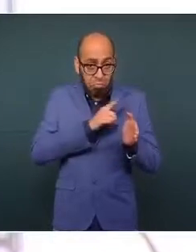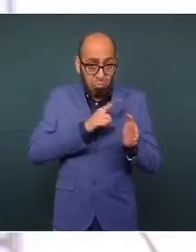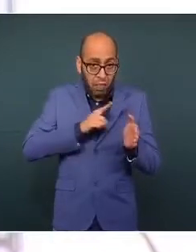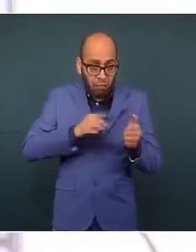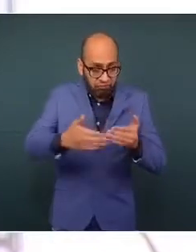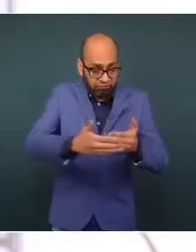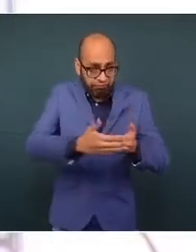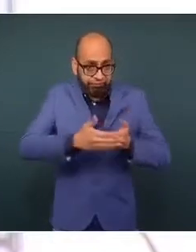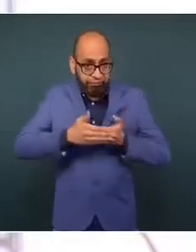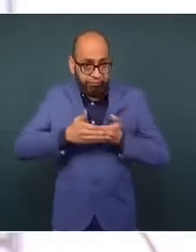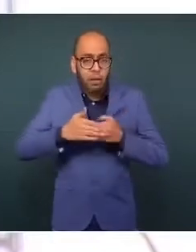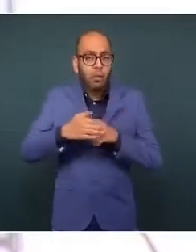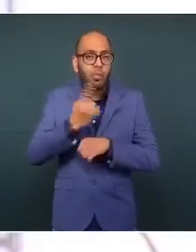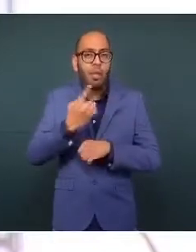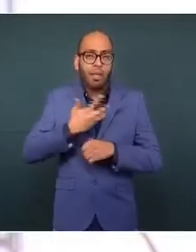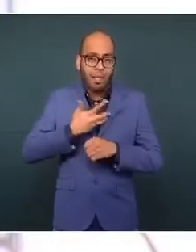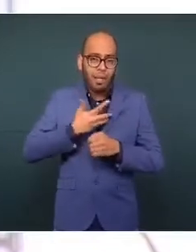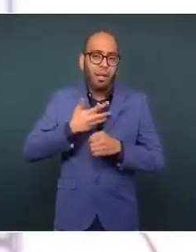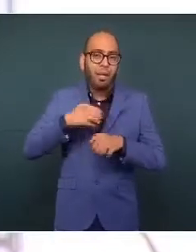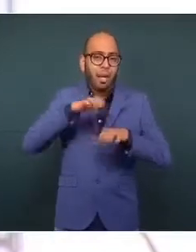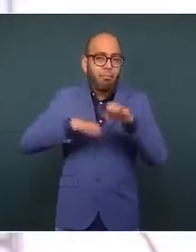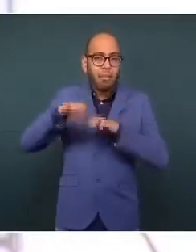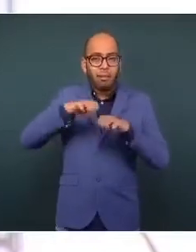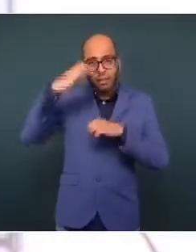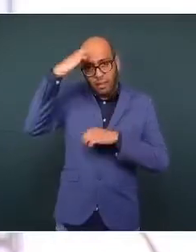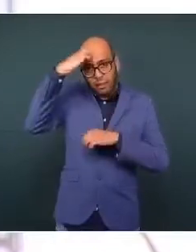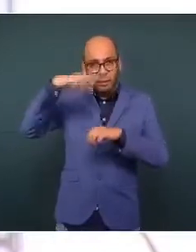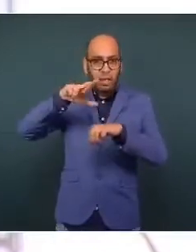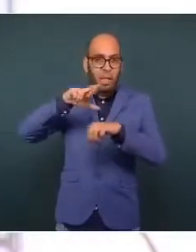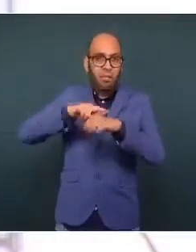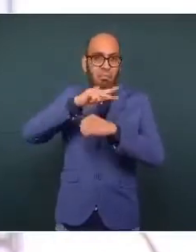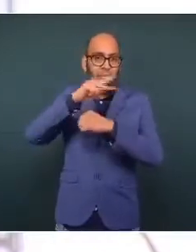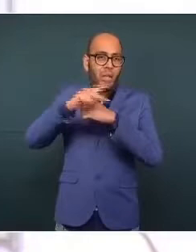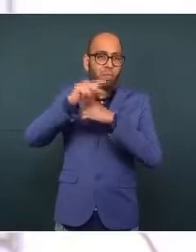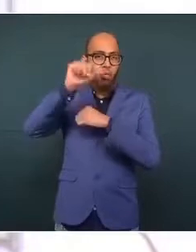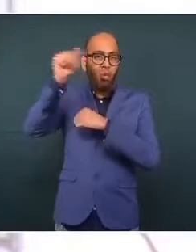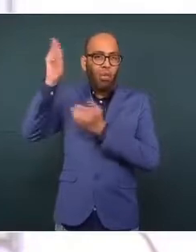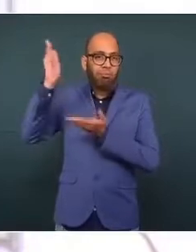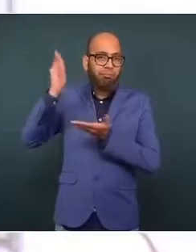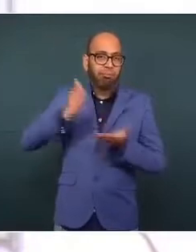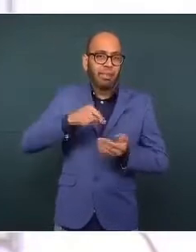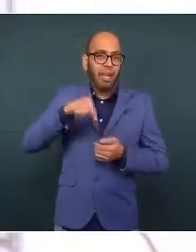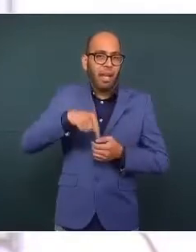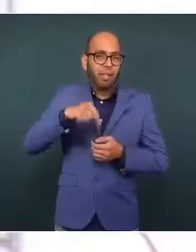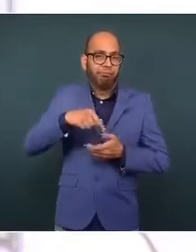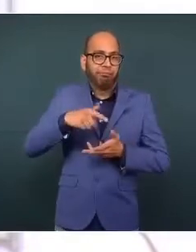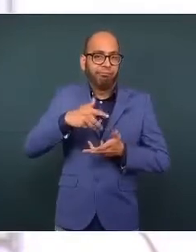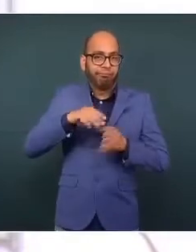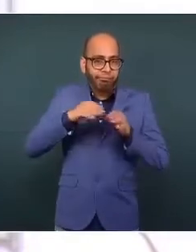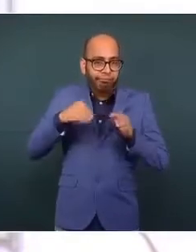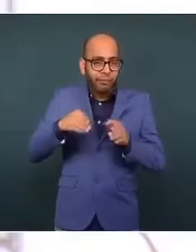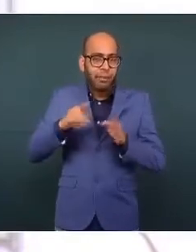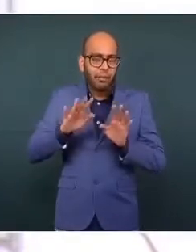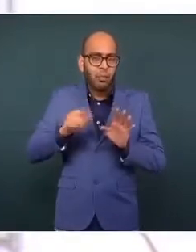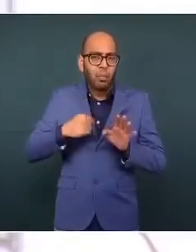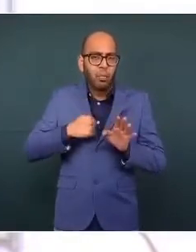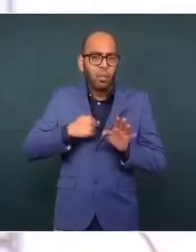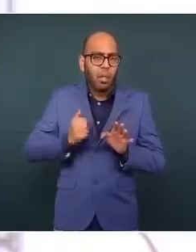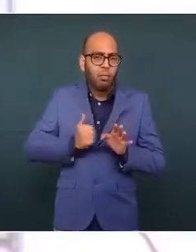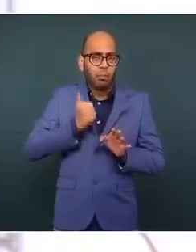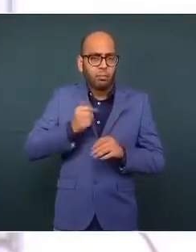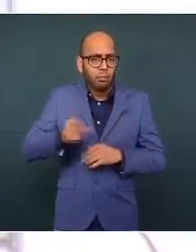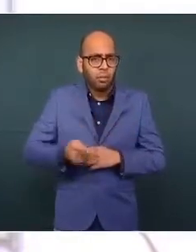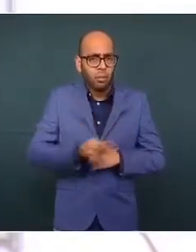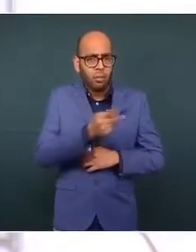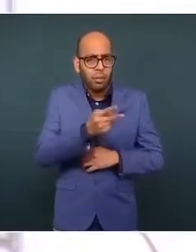muchas empresas transnacionales, obviamente, tras este tipo de yacimientos? Aprovechando, presidente,